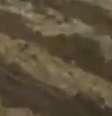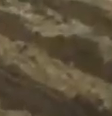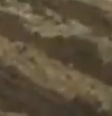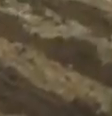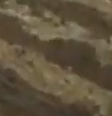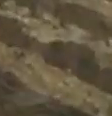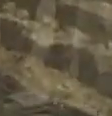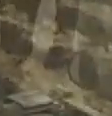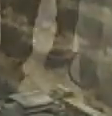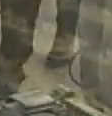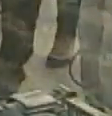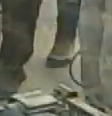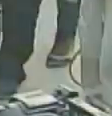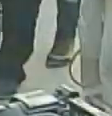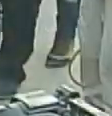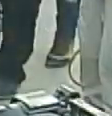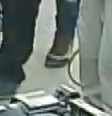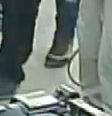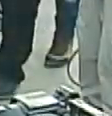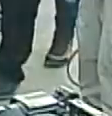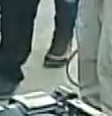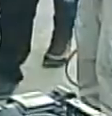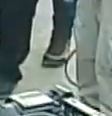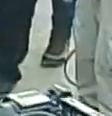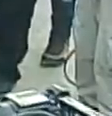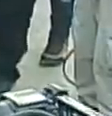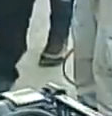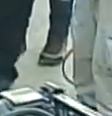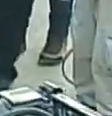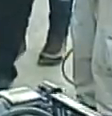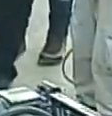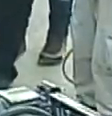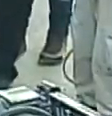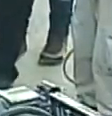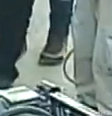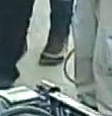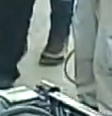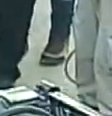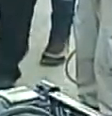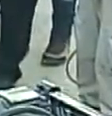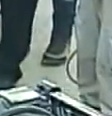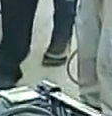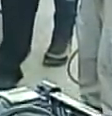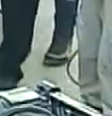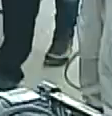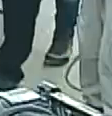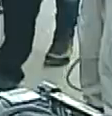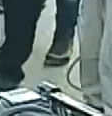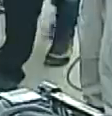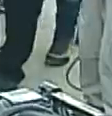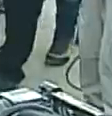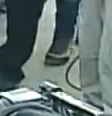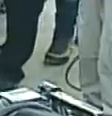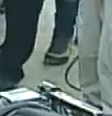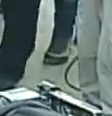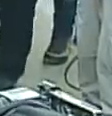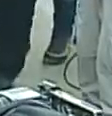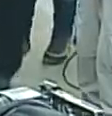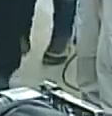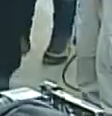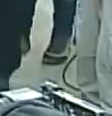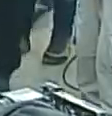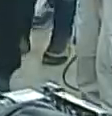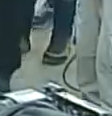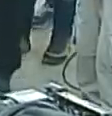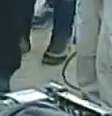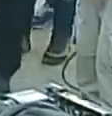iniciativa de los comandantes Hugo Chávez Frías y Fidel Castro Ruz. Y en el mismo ámbito económico es